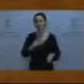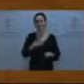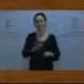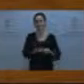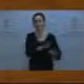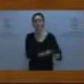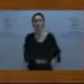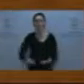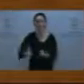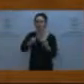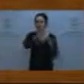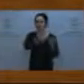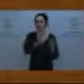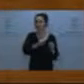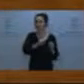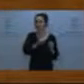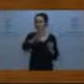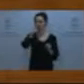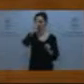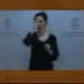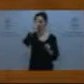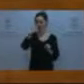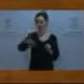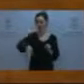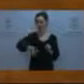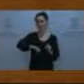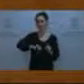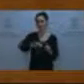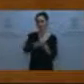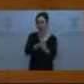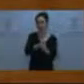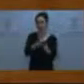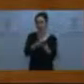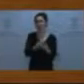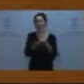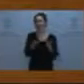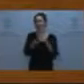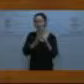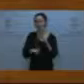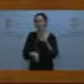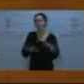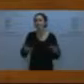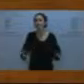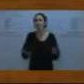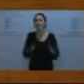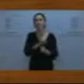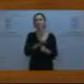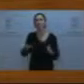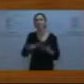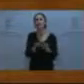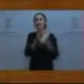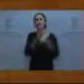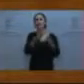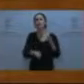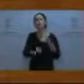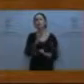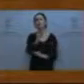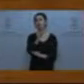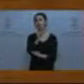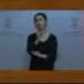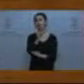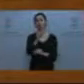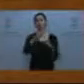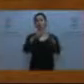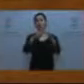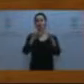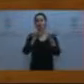protección y tutela de menores. Para el ejercicio de sus funciones en materia de menores tenemos el Instituto Asturiano para la Atención Integral de la